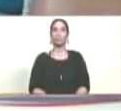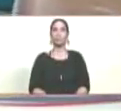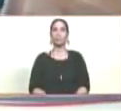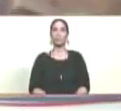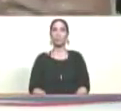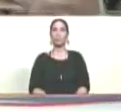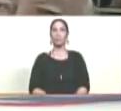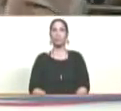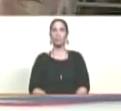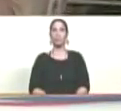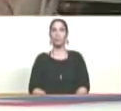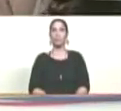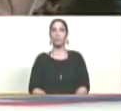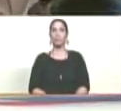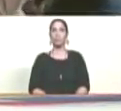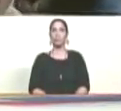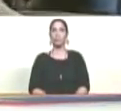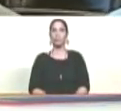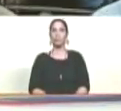vamos? El quinto.